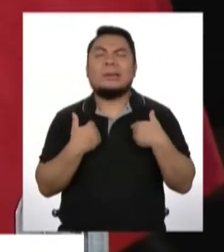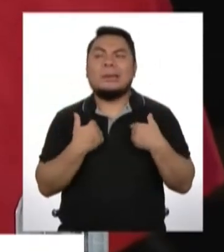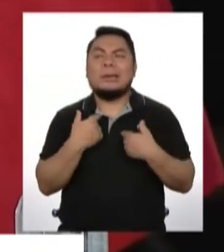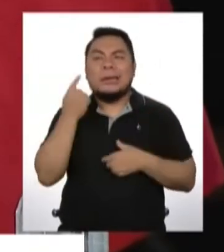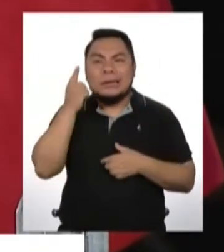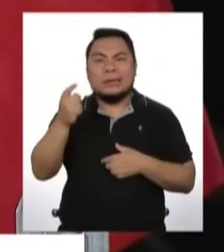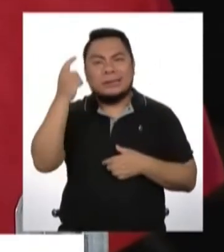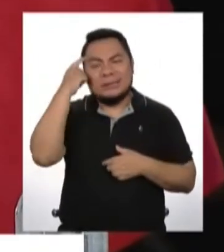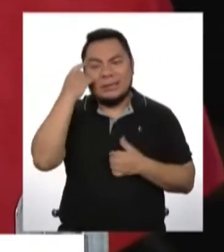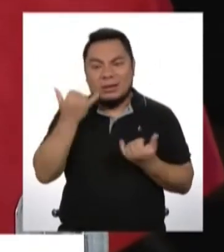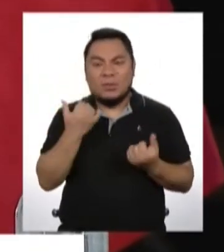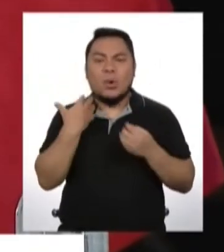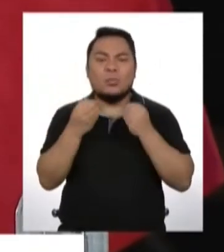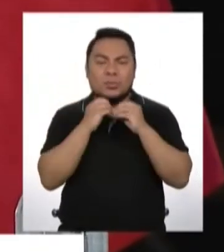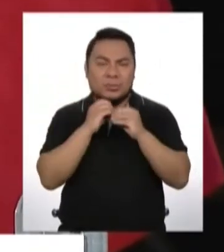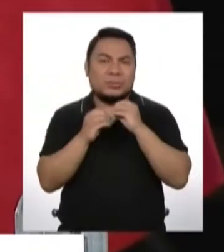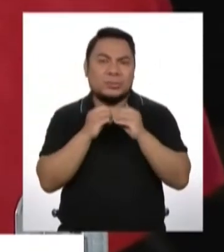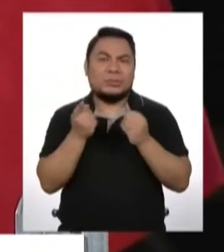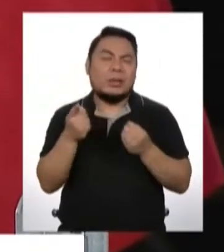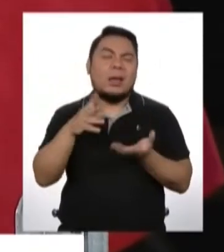económico no nos puede,